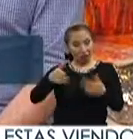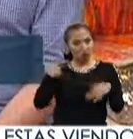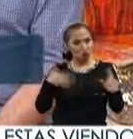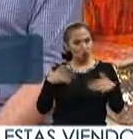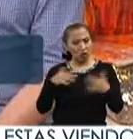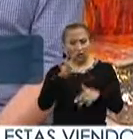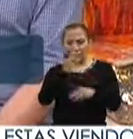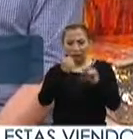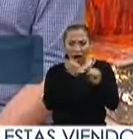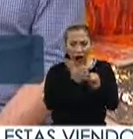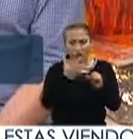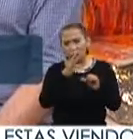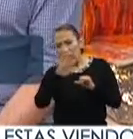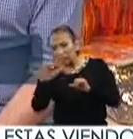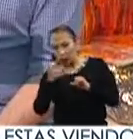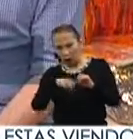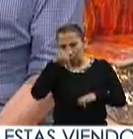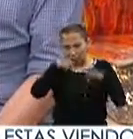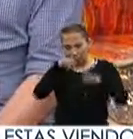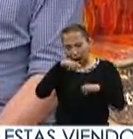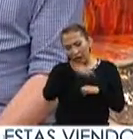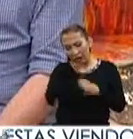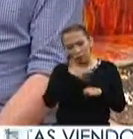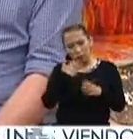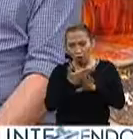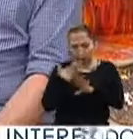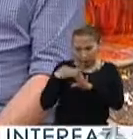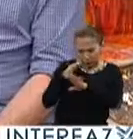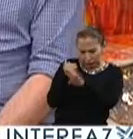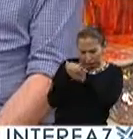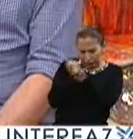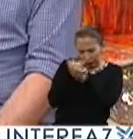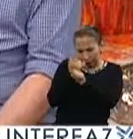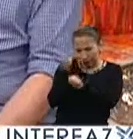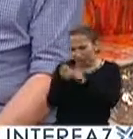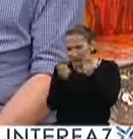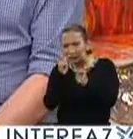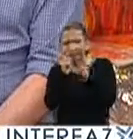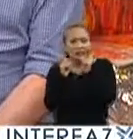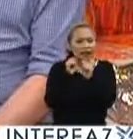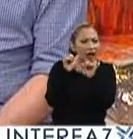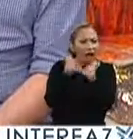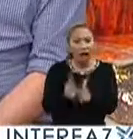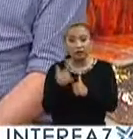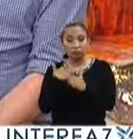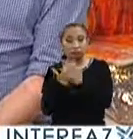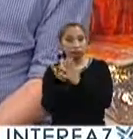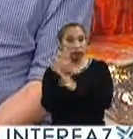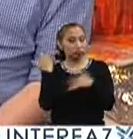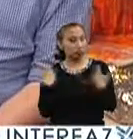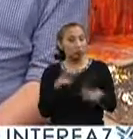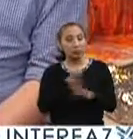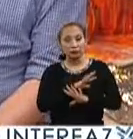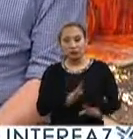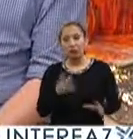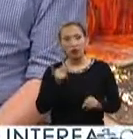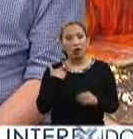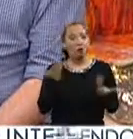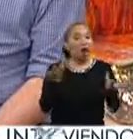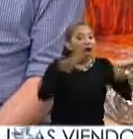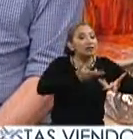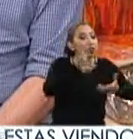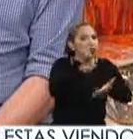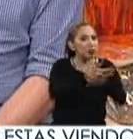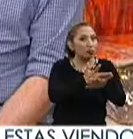que tienen 50 años, 55 años, está muy basada en la investigación. Yo creo que en tal extremo que ya no está basada en la